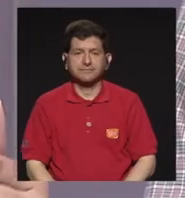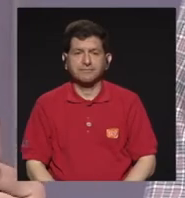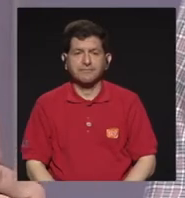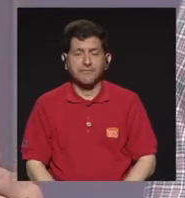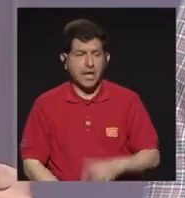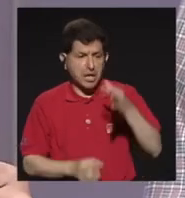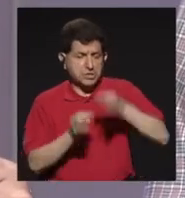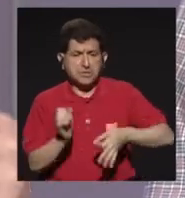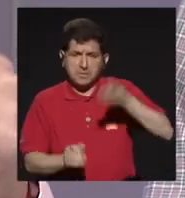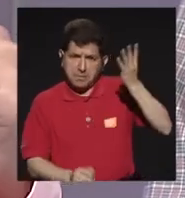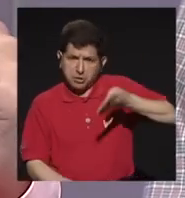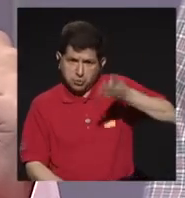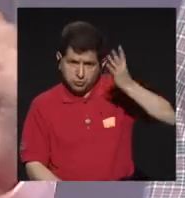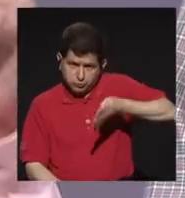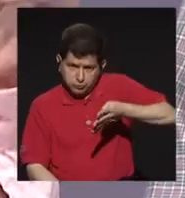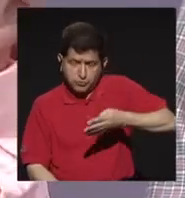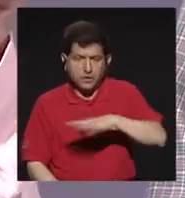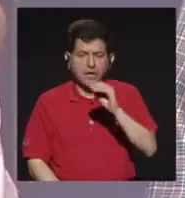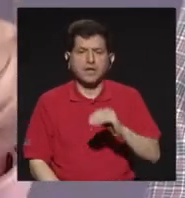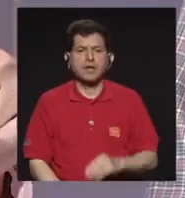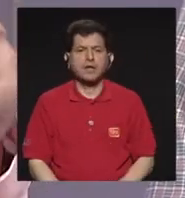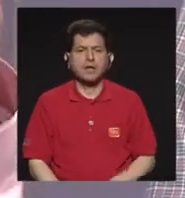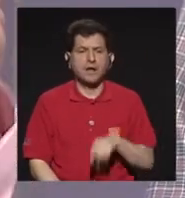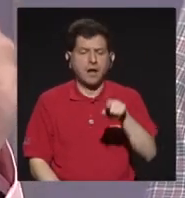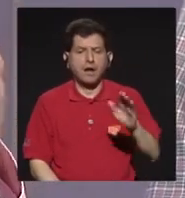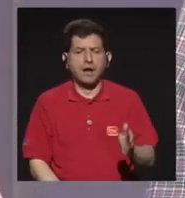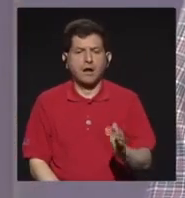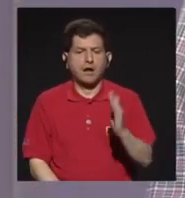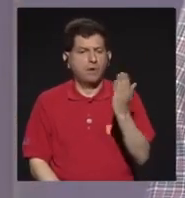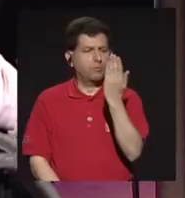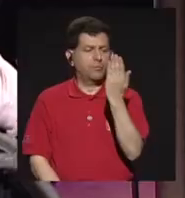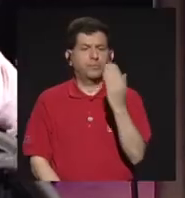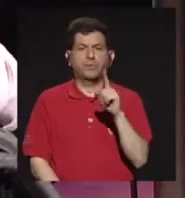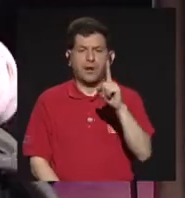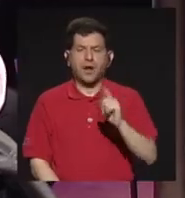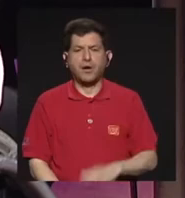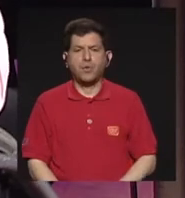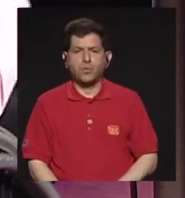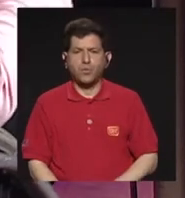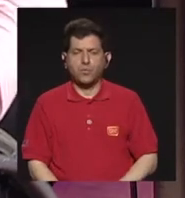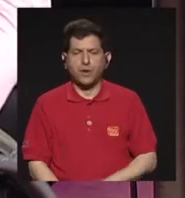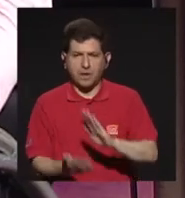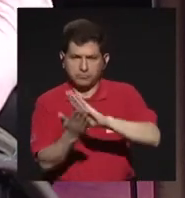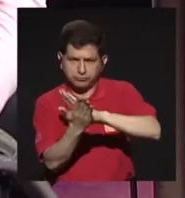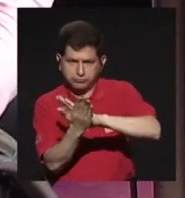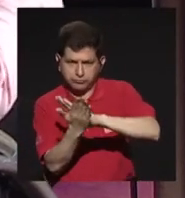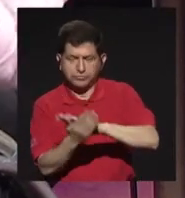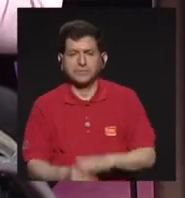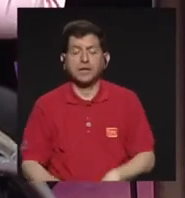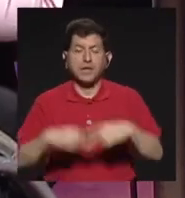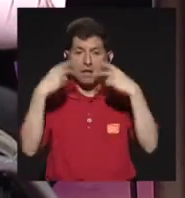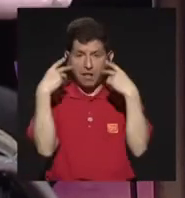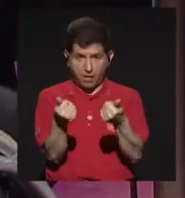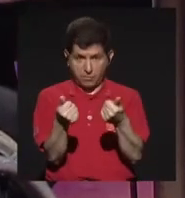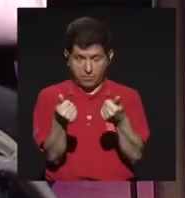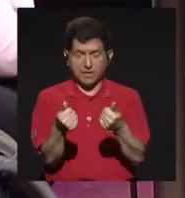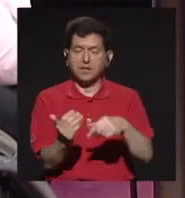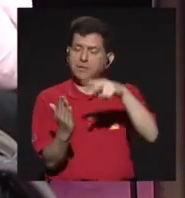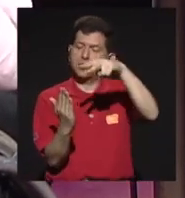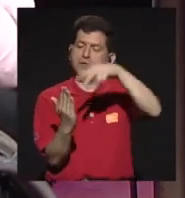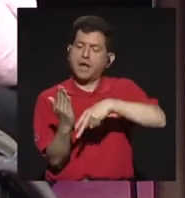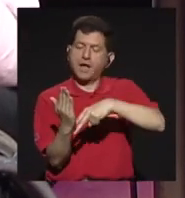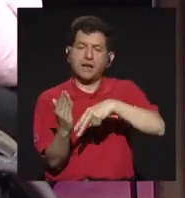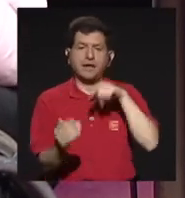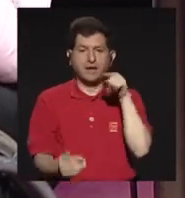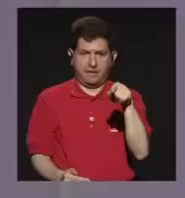simplemente se descarga la aplicación y se coloca frente a un póster o una tarjeta y automáticamente al leer